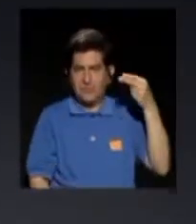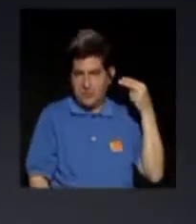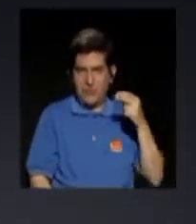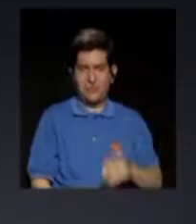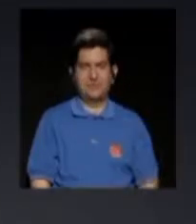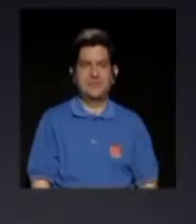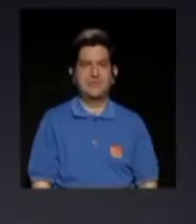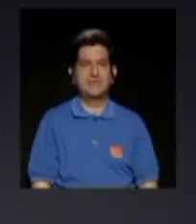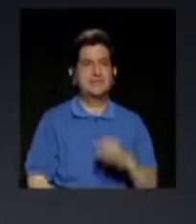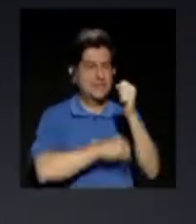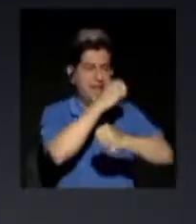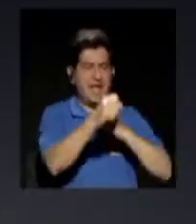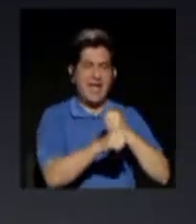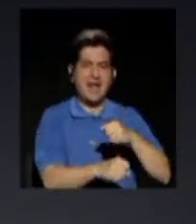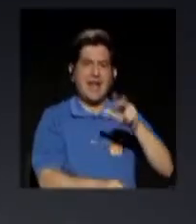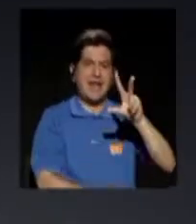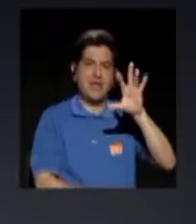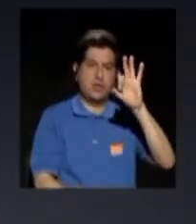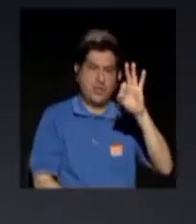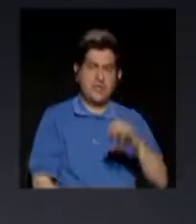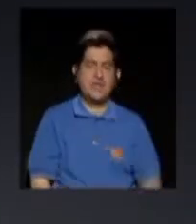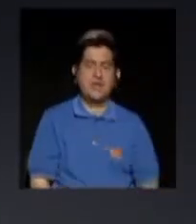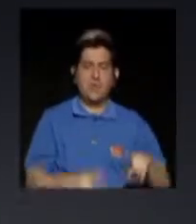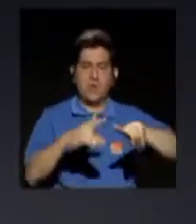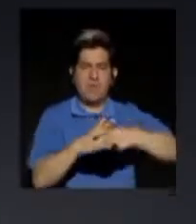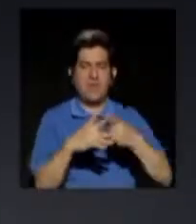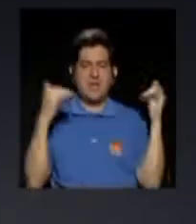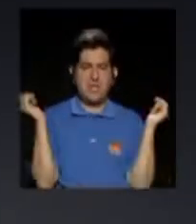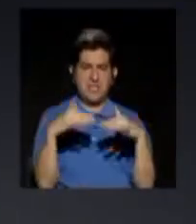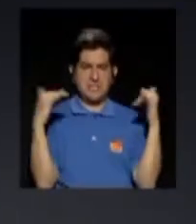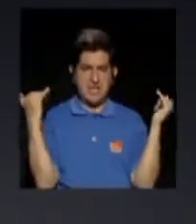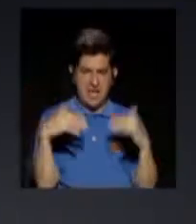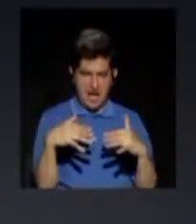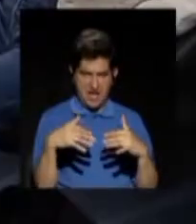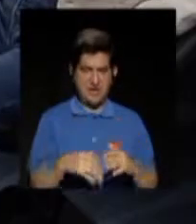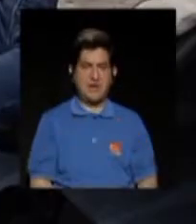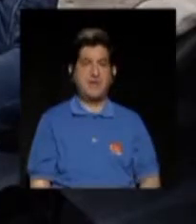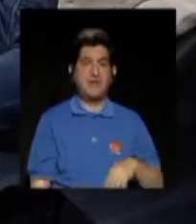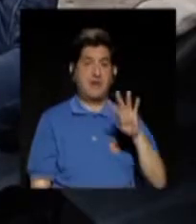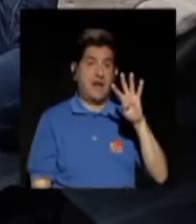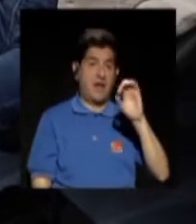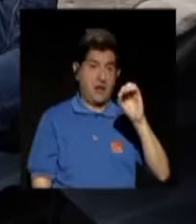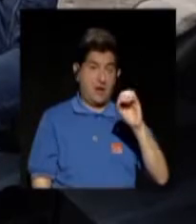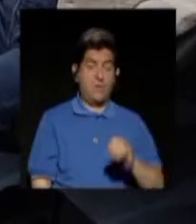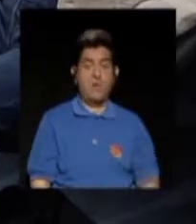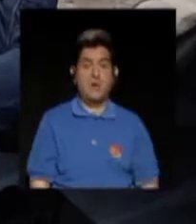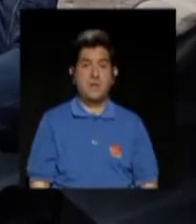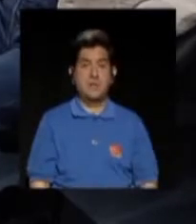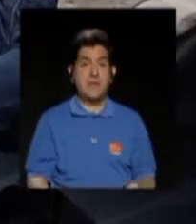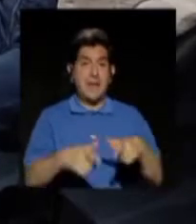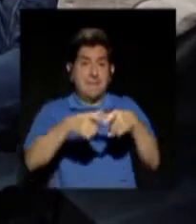en el 39 empieza la guerra y en el 40, con una mayoría